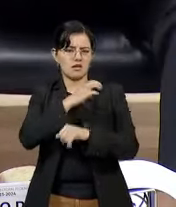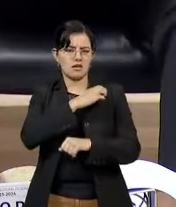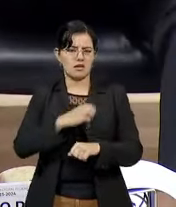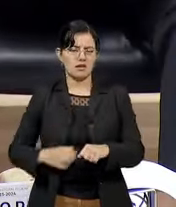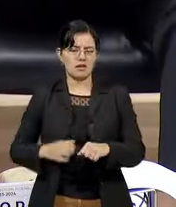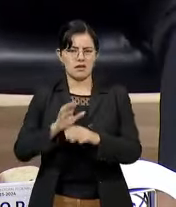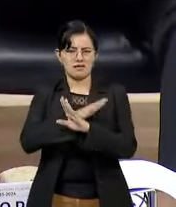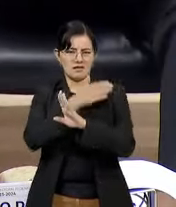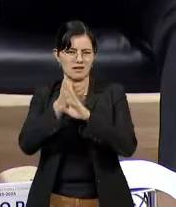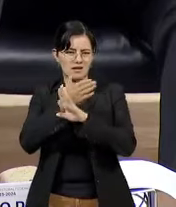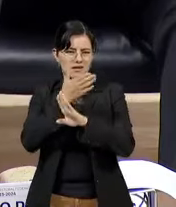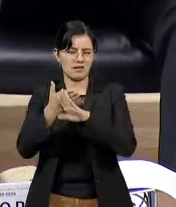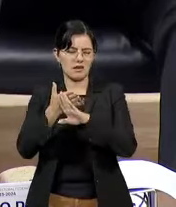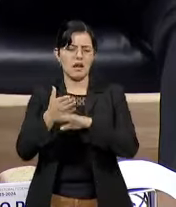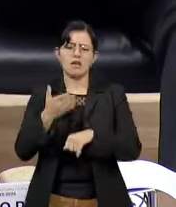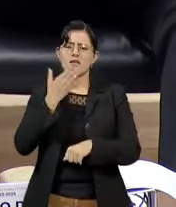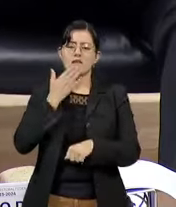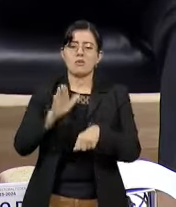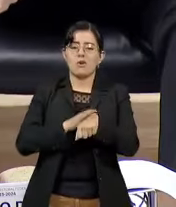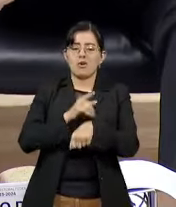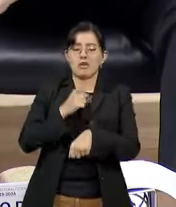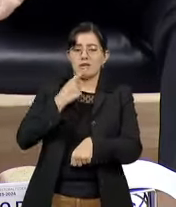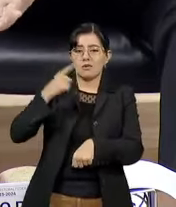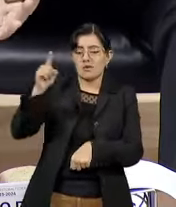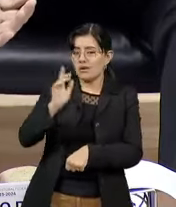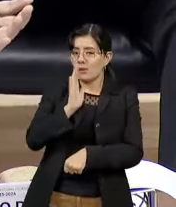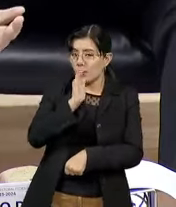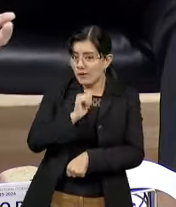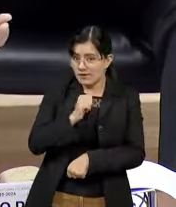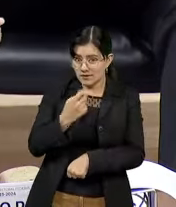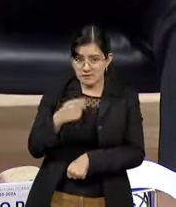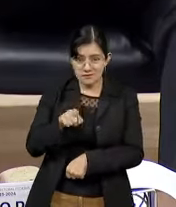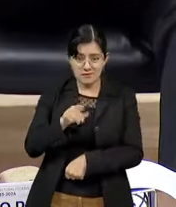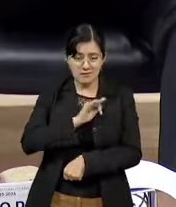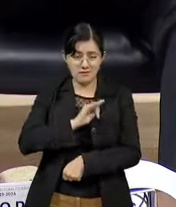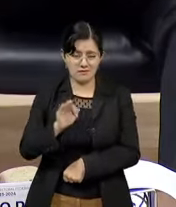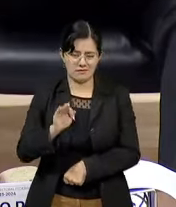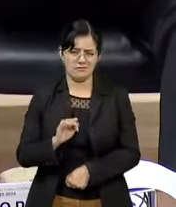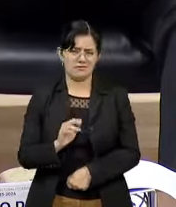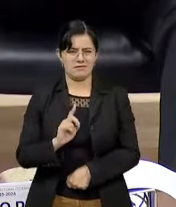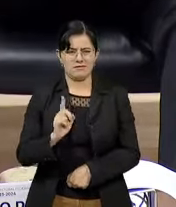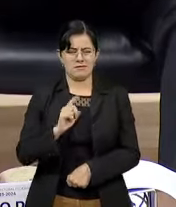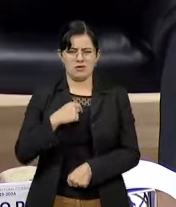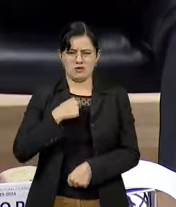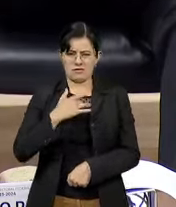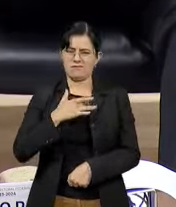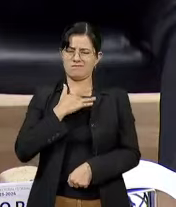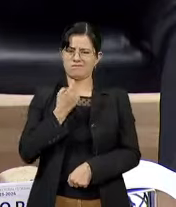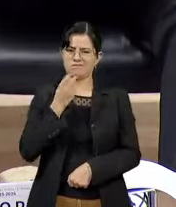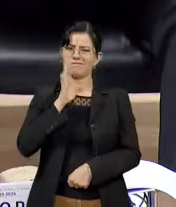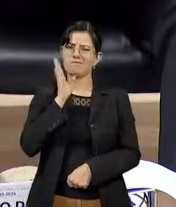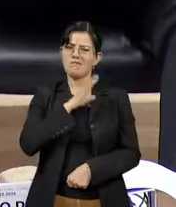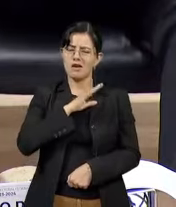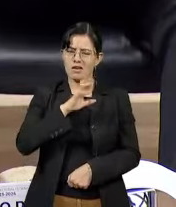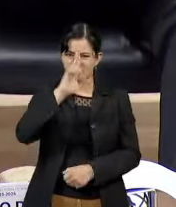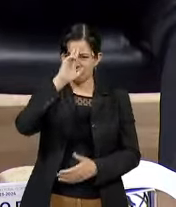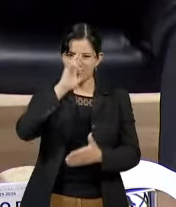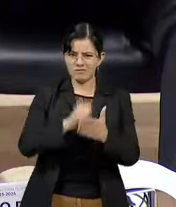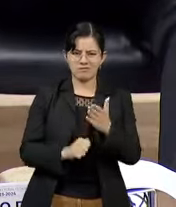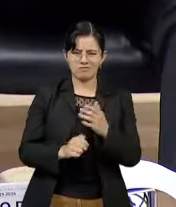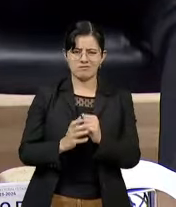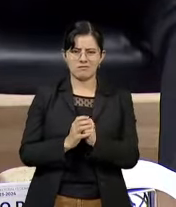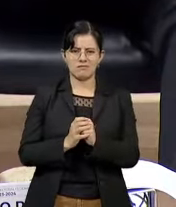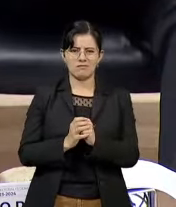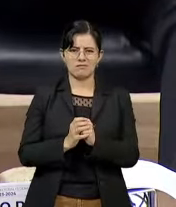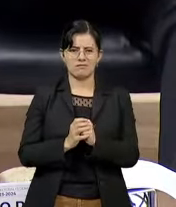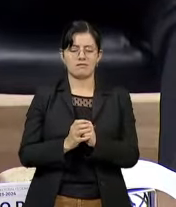es el tiempo de la impugnación no Bueno me parece este una tropello me parece un profundo